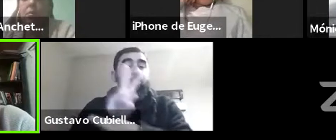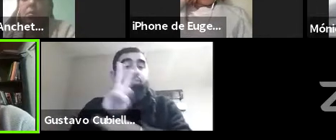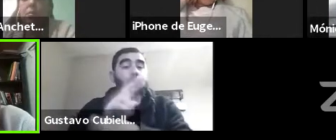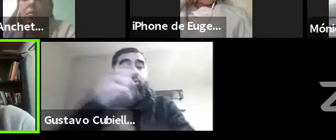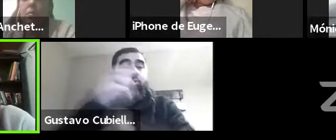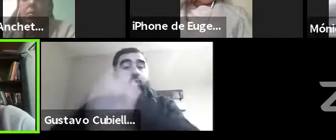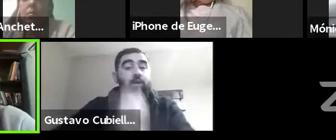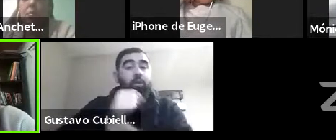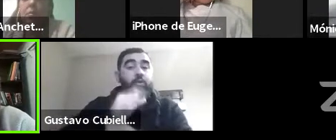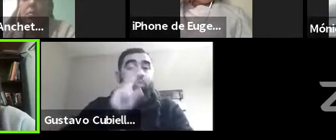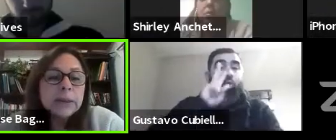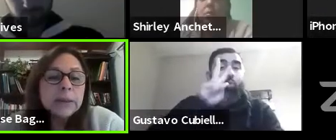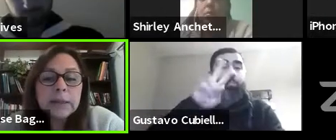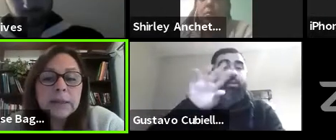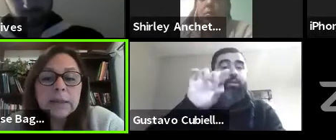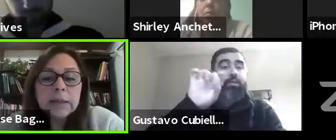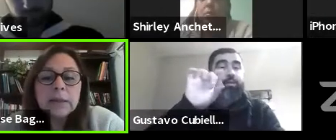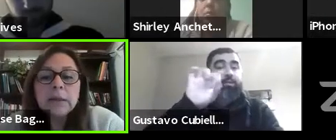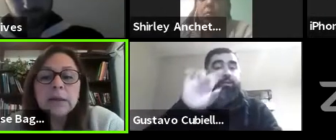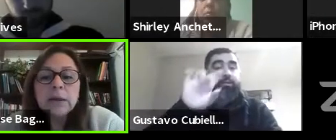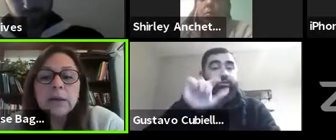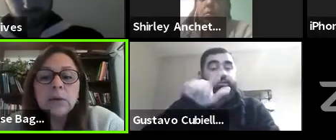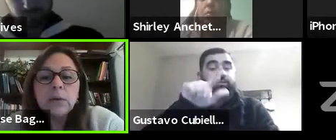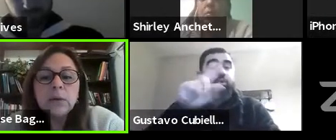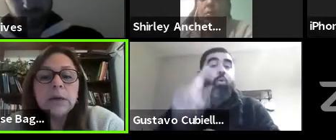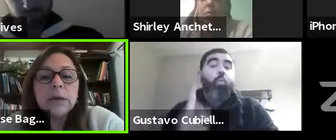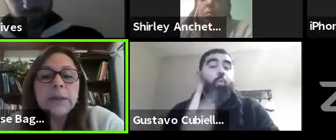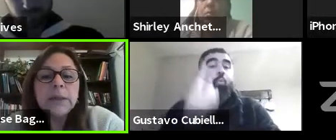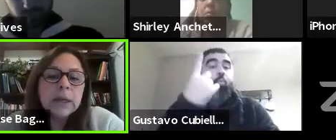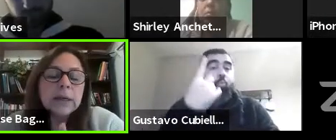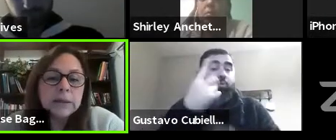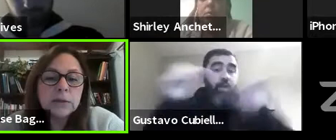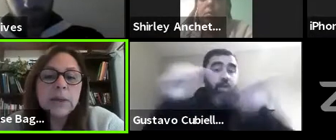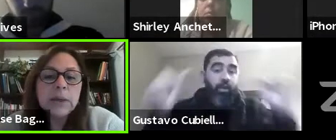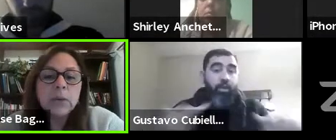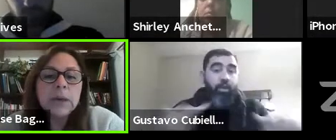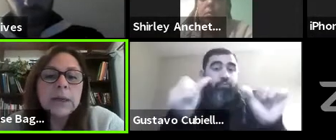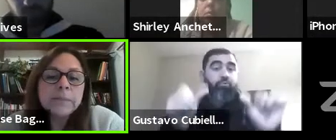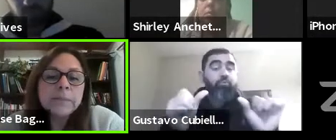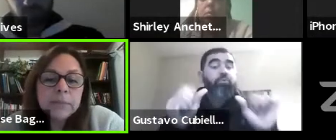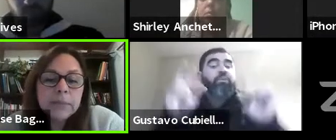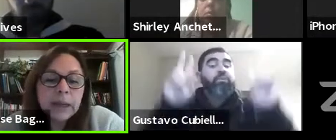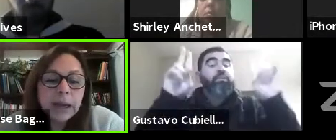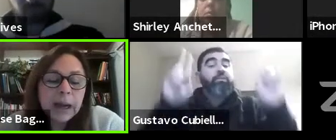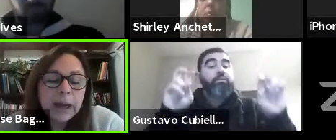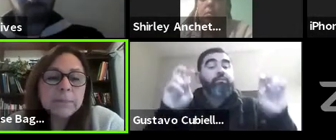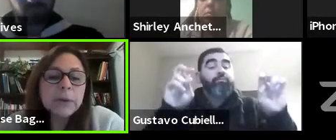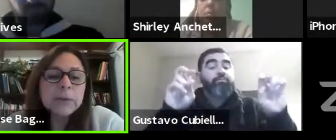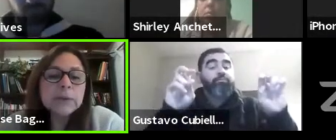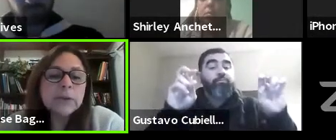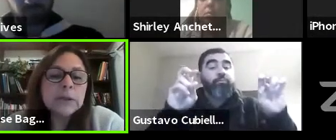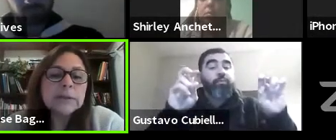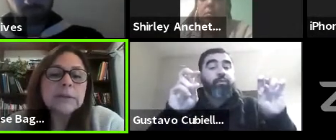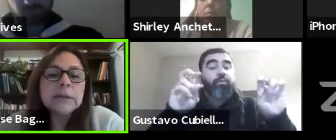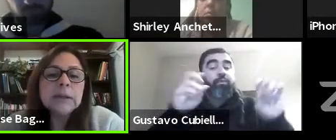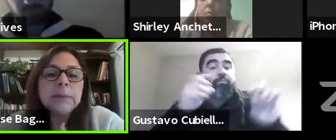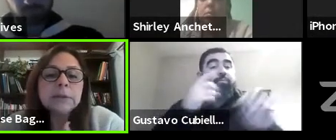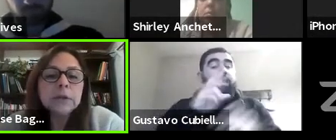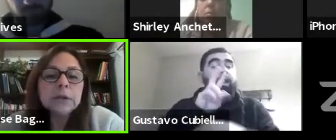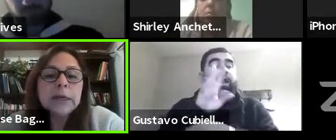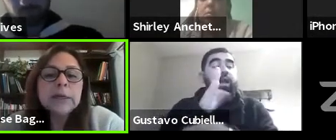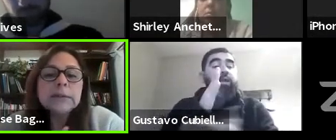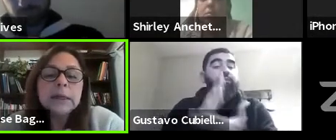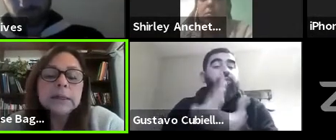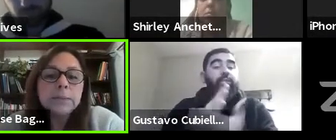2015, que lleva adelante justamente una de las acciones vinculadas a la provisión de asistentes